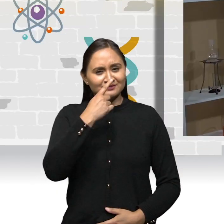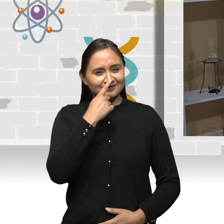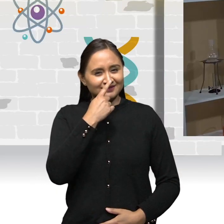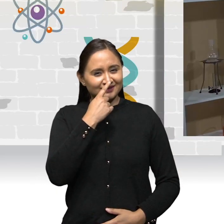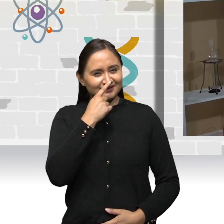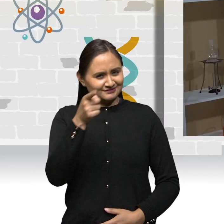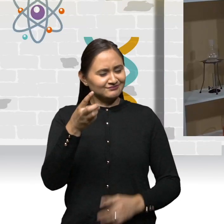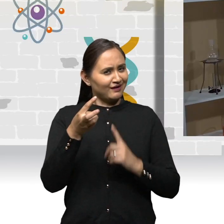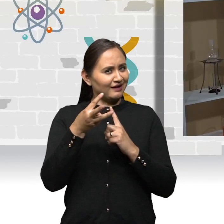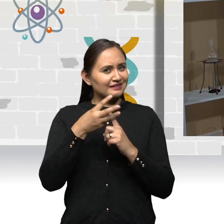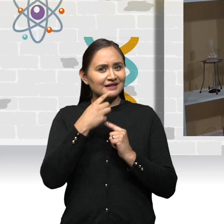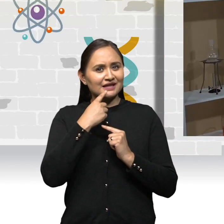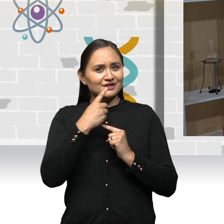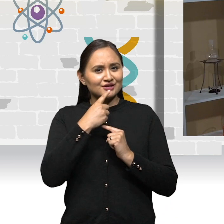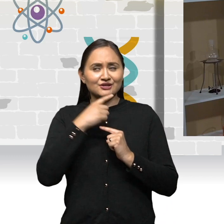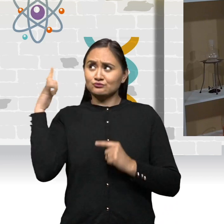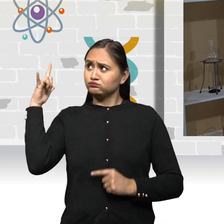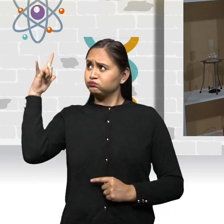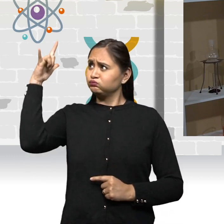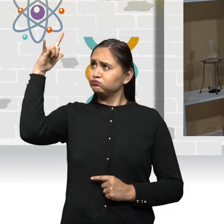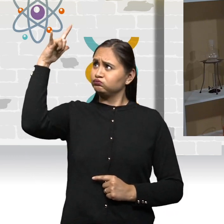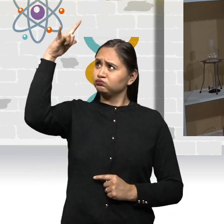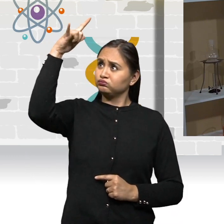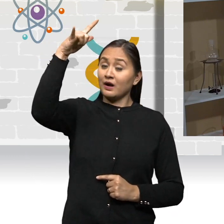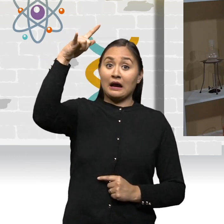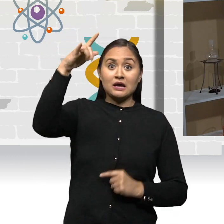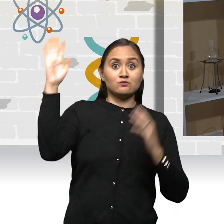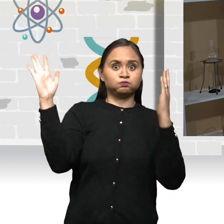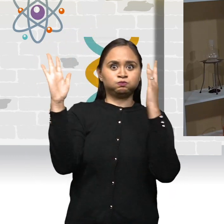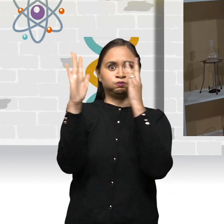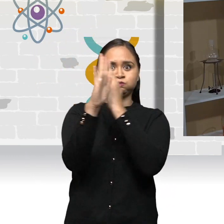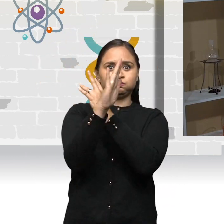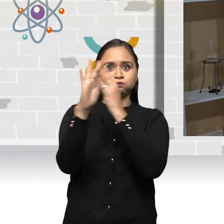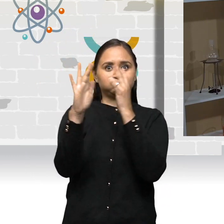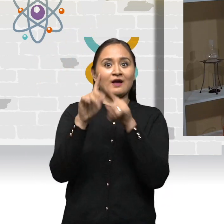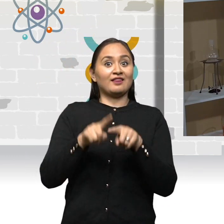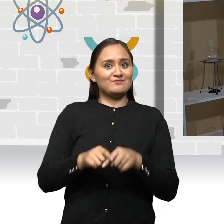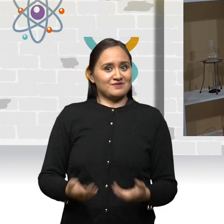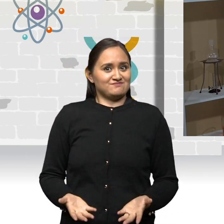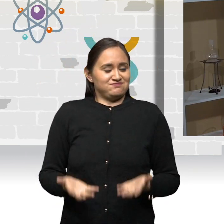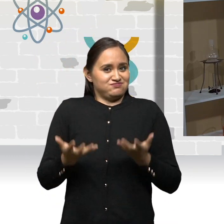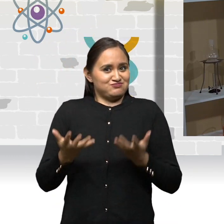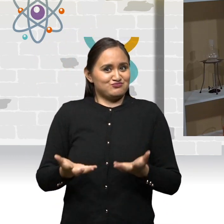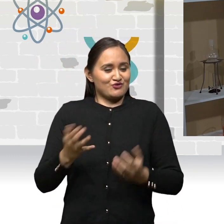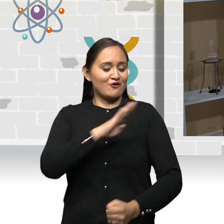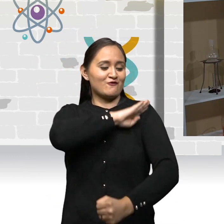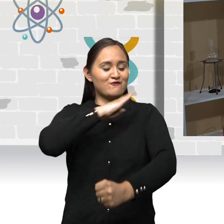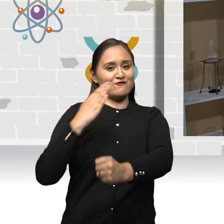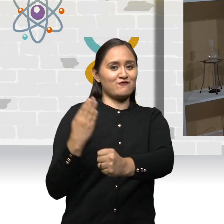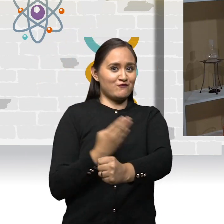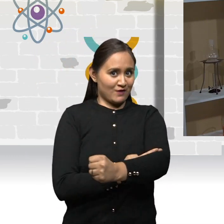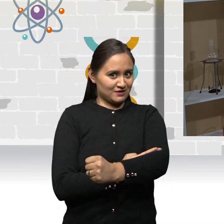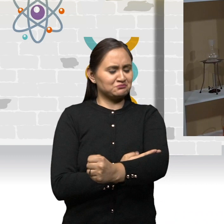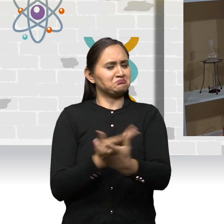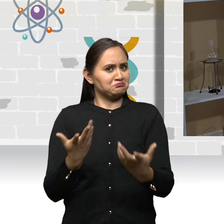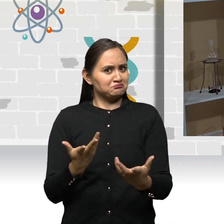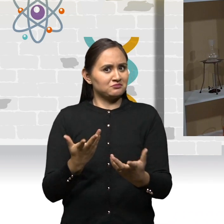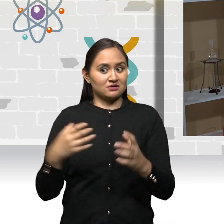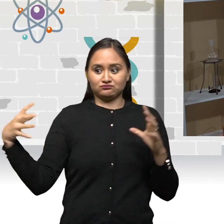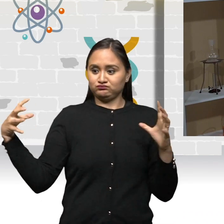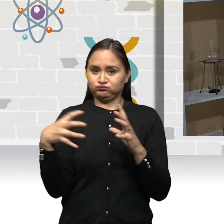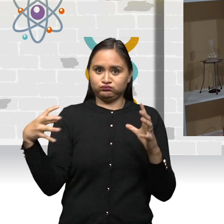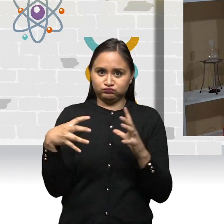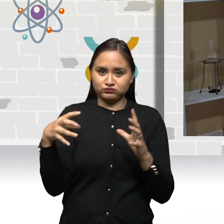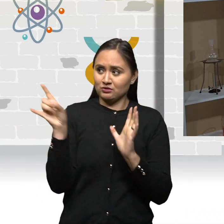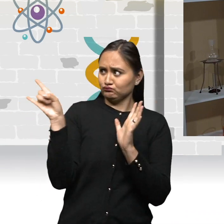Qué interesante, acabo de leer que la densidad del aire influye mucho en el vuelo de un avión, porque de este valor dependen las fuerzas que ejercen sobre el